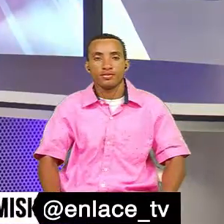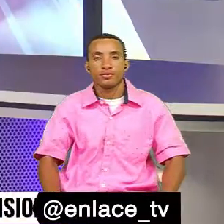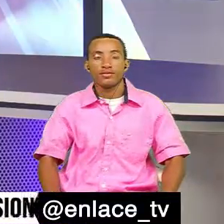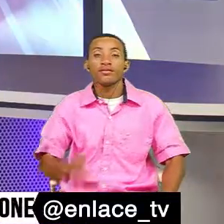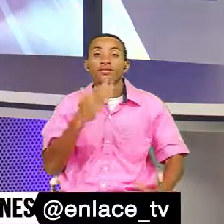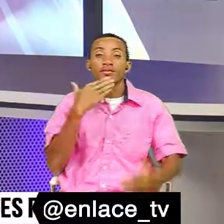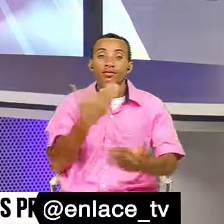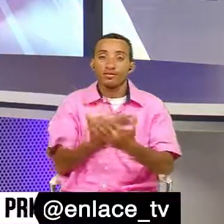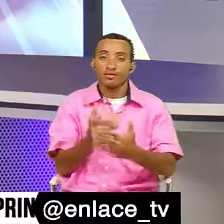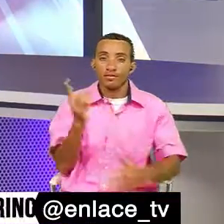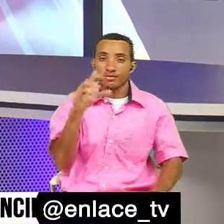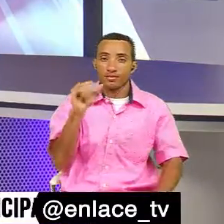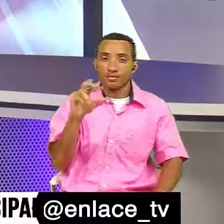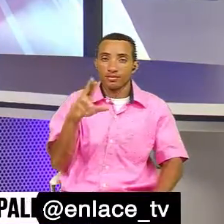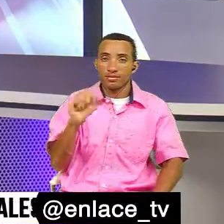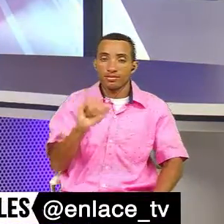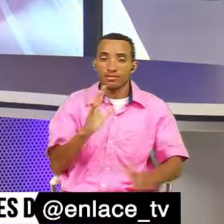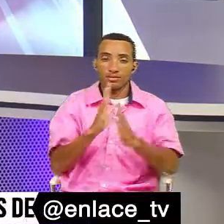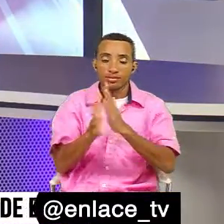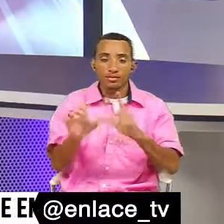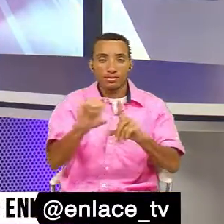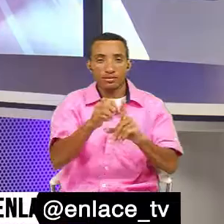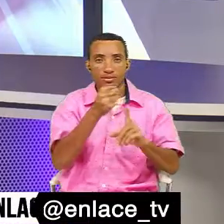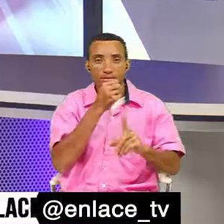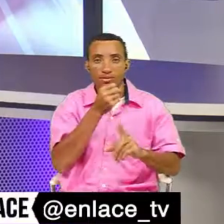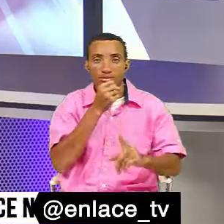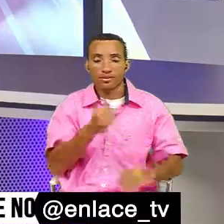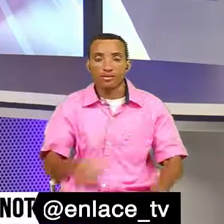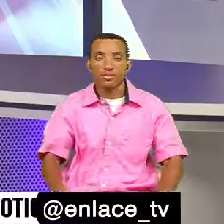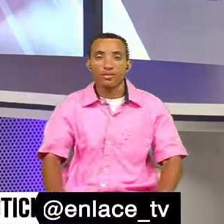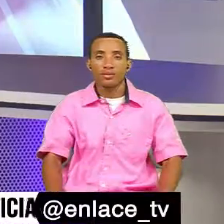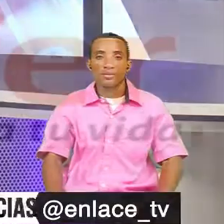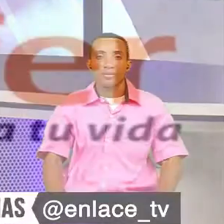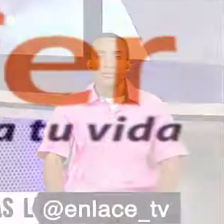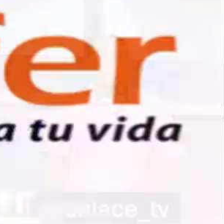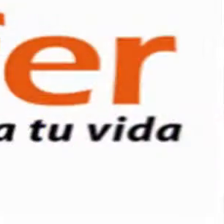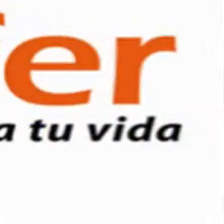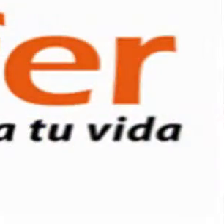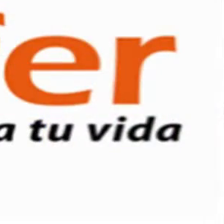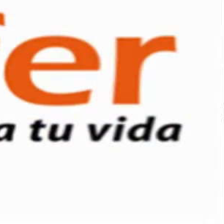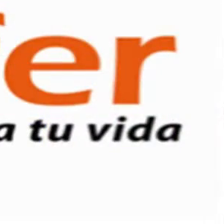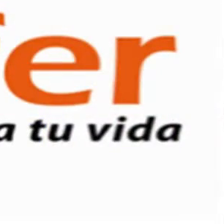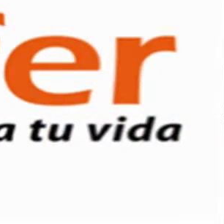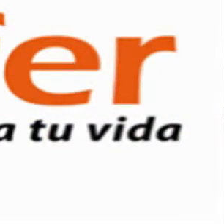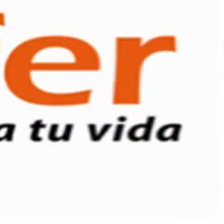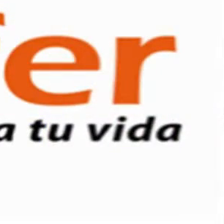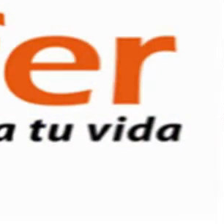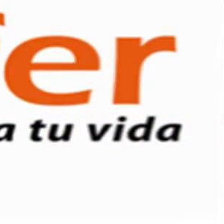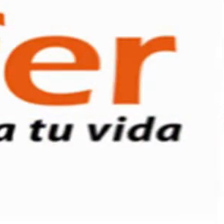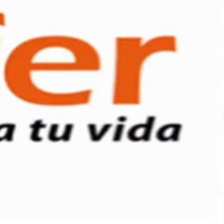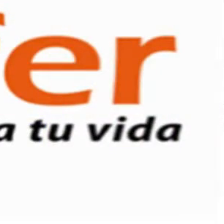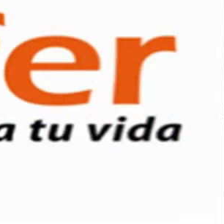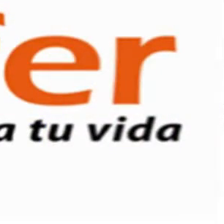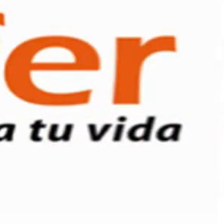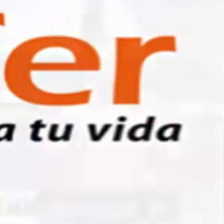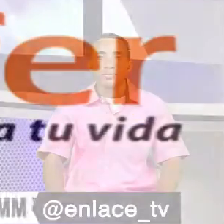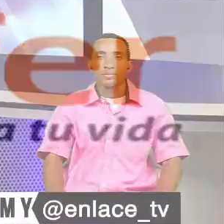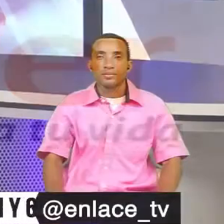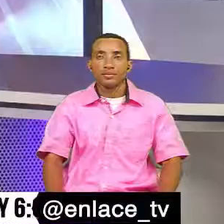Gracias, Sara, por la información. Hasta aquí Enlace Noticias. Antes de despedirnos, recuerde, materiales eléctricos Electrofer, ilumina tu